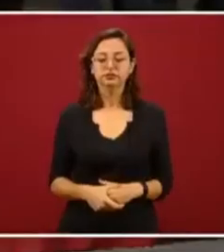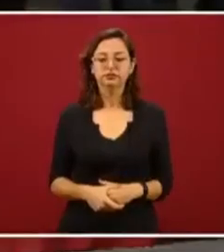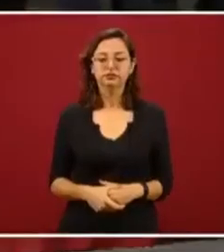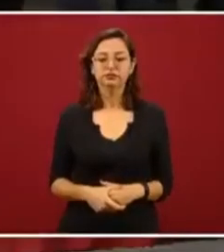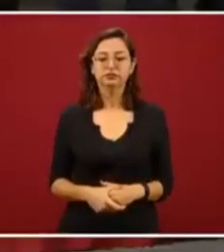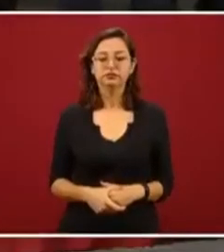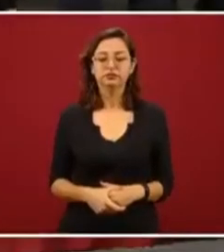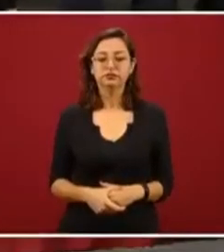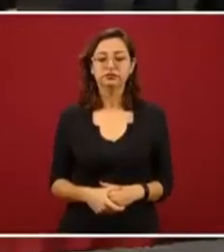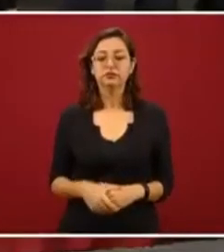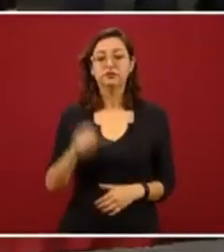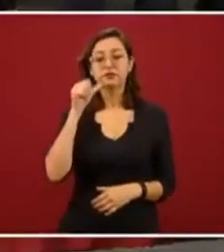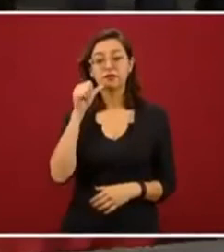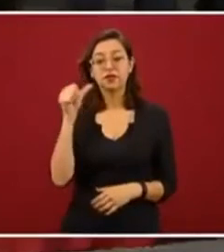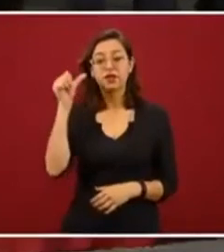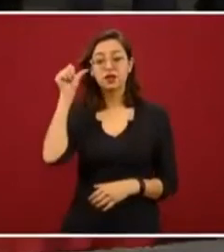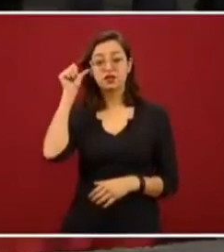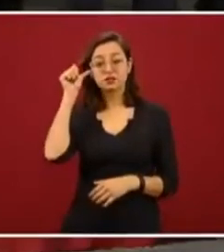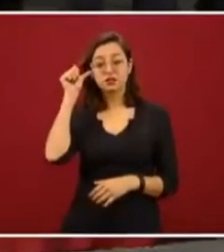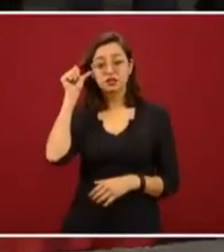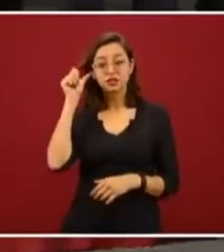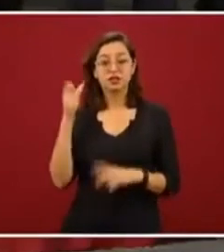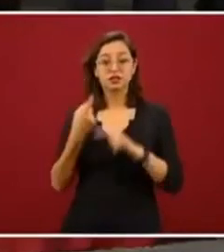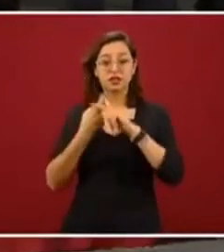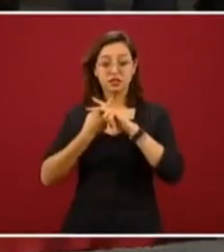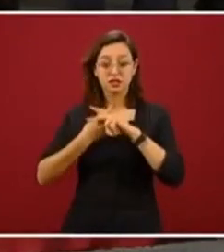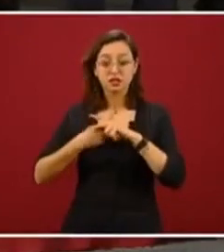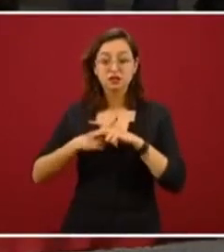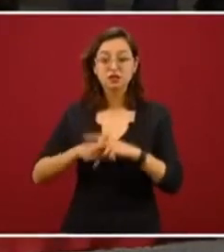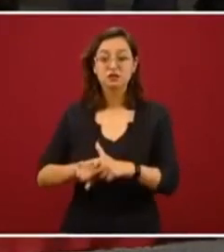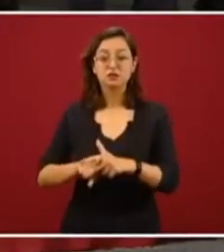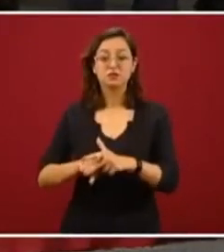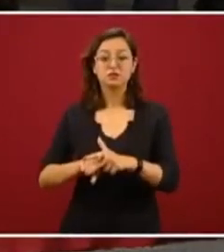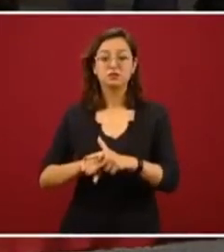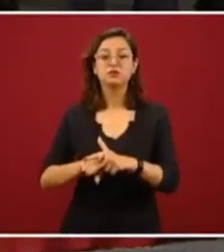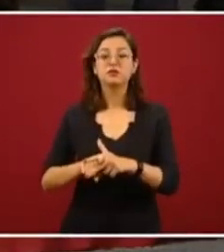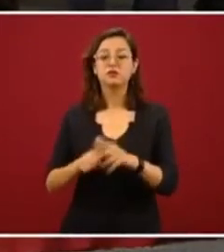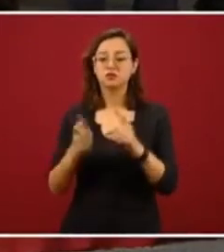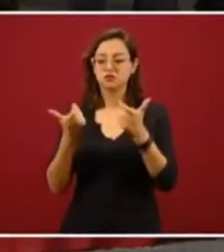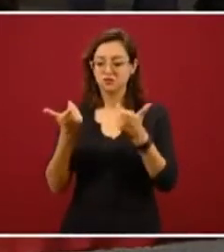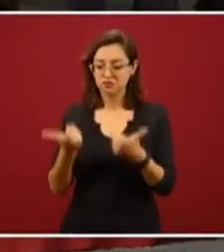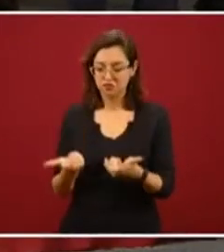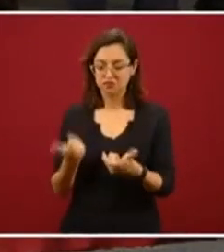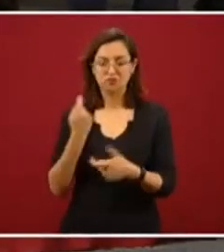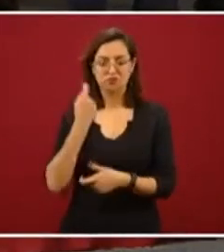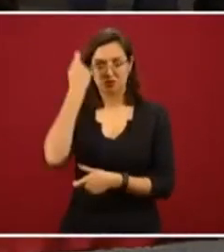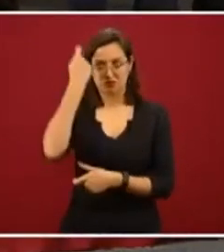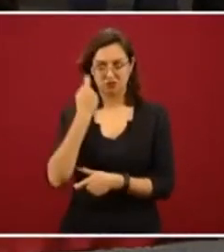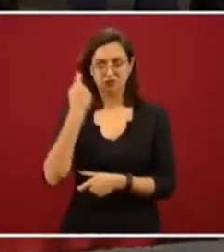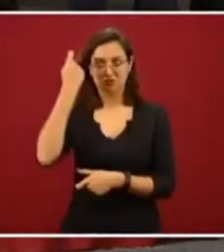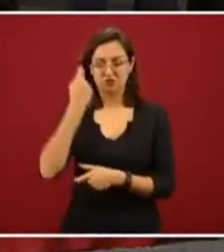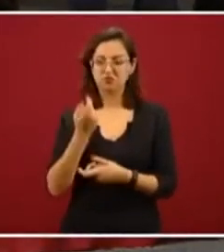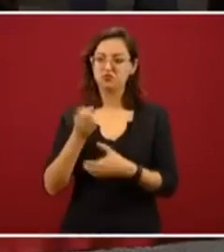a partir de ayer empezaron a dispersarse recursos de la pensión.